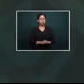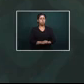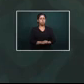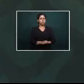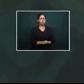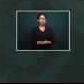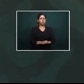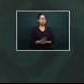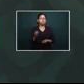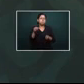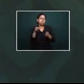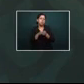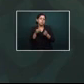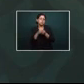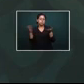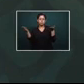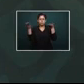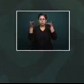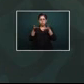confidencial,